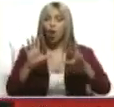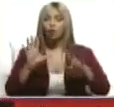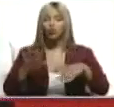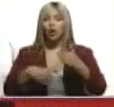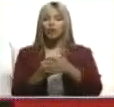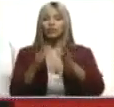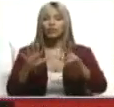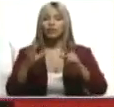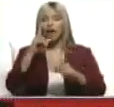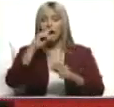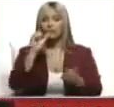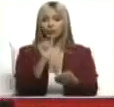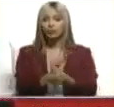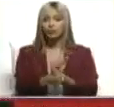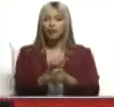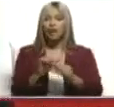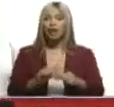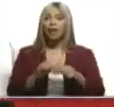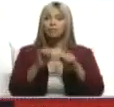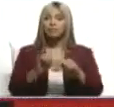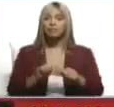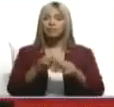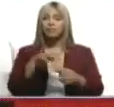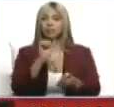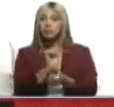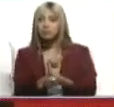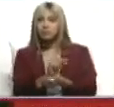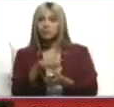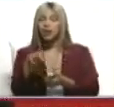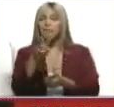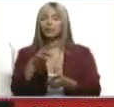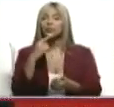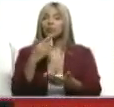16 años. En la misma pena incurrirá el venezolano que